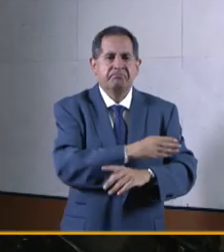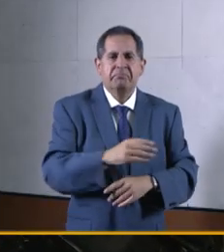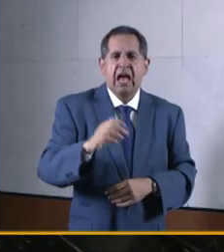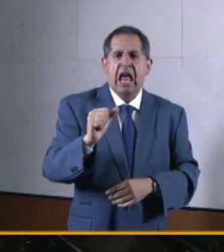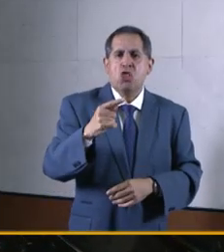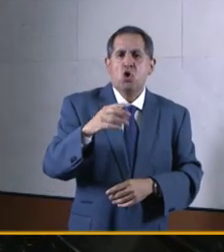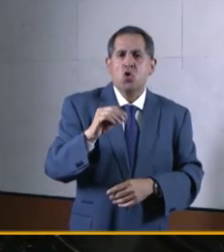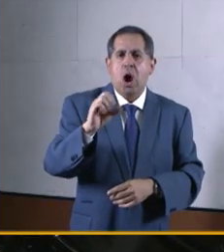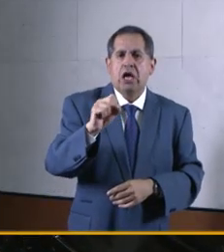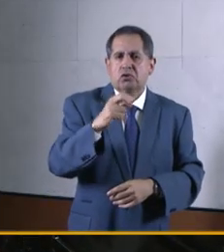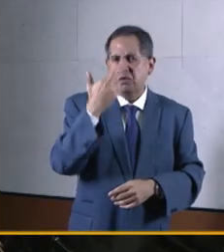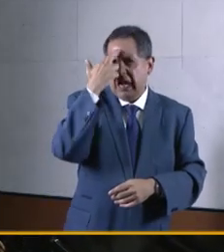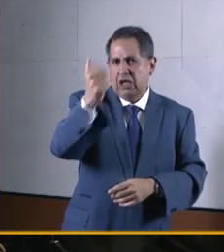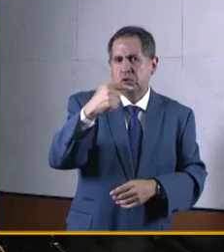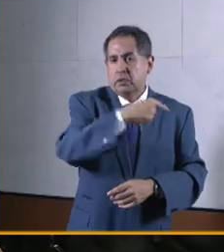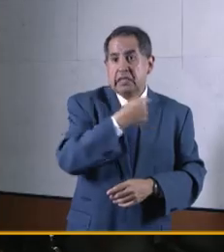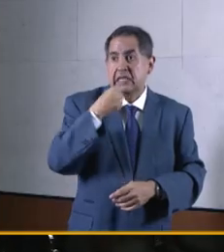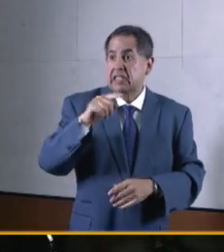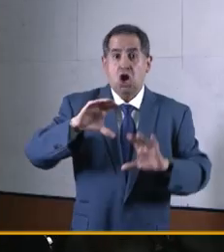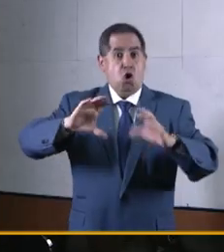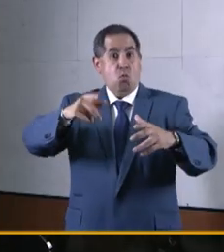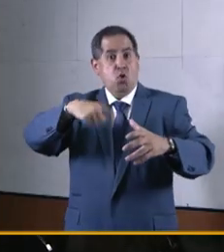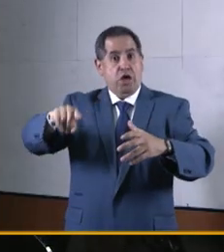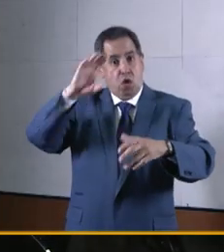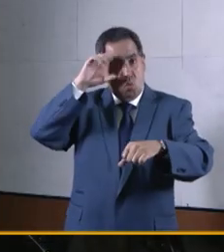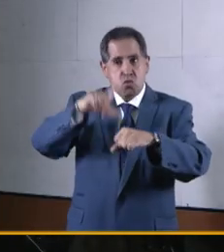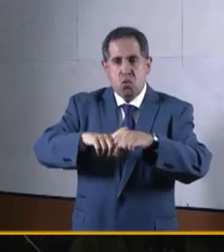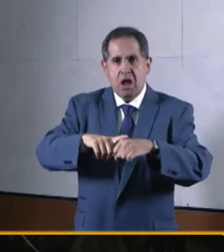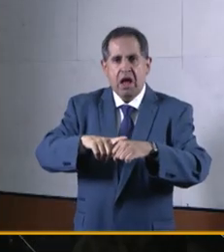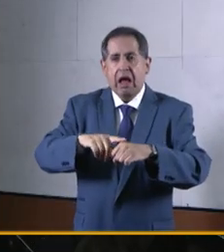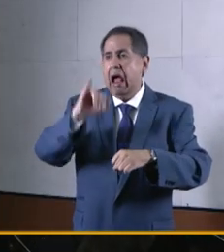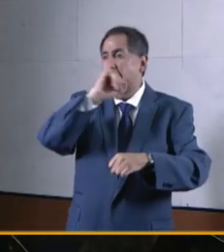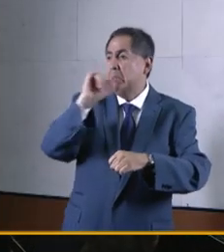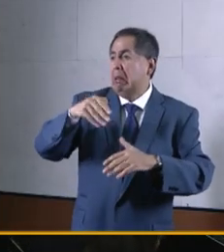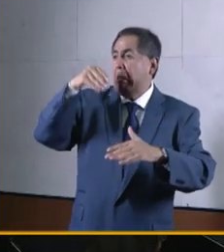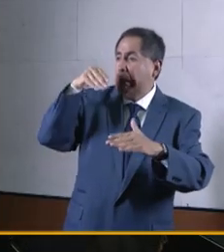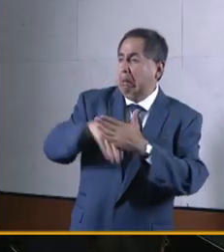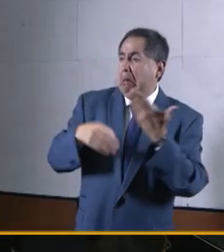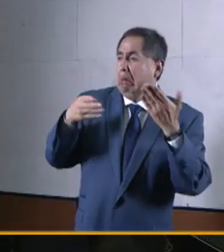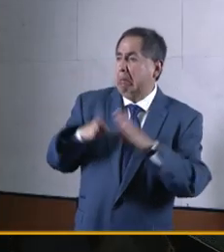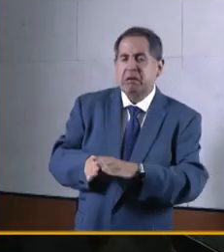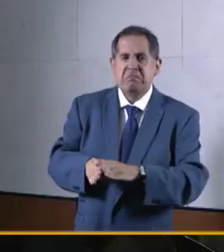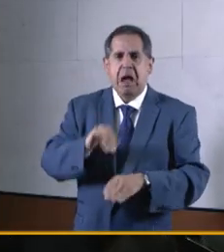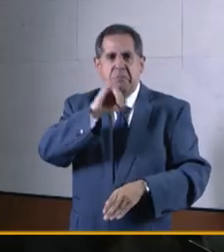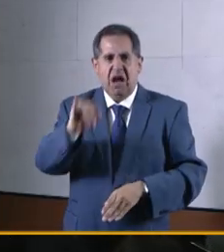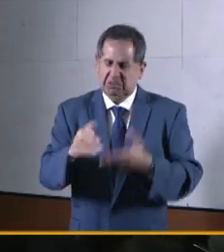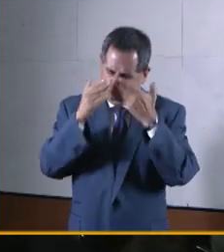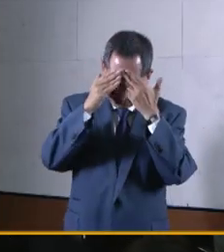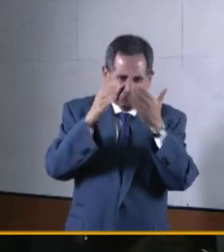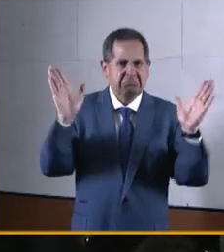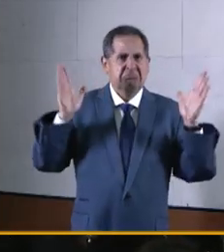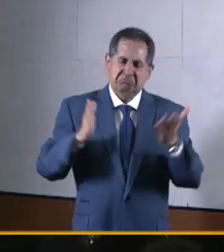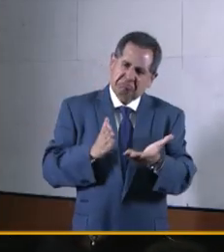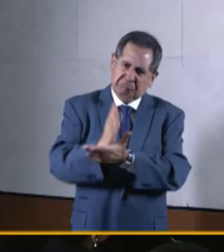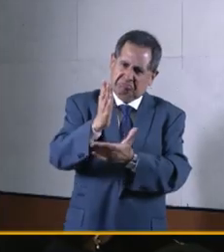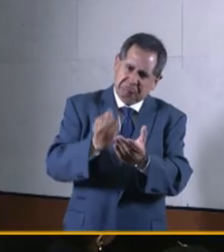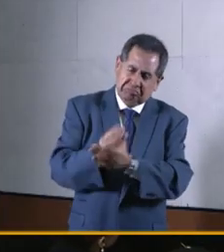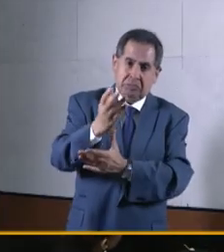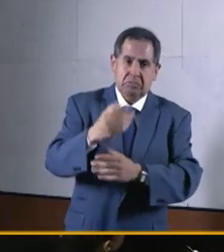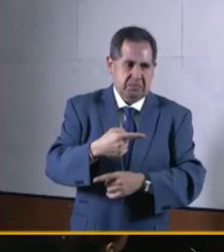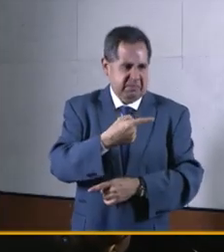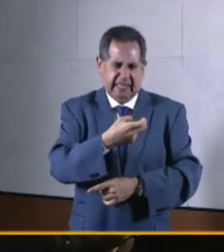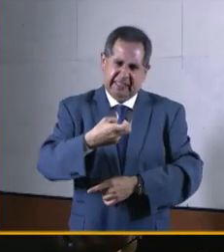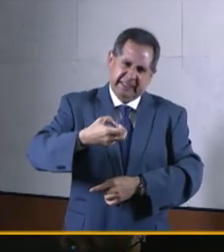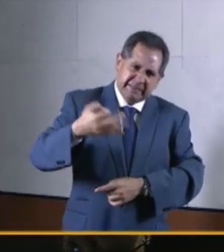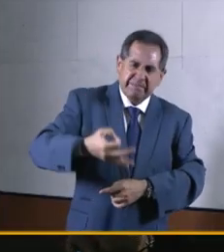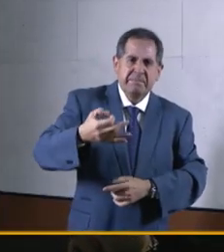cuando aseguró que esta comunidad cultural jamás preconizara credo alguno rotunda afirmación